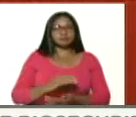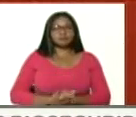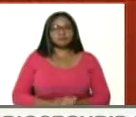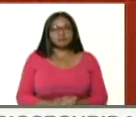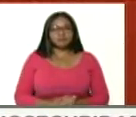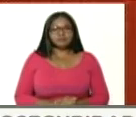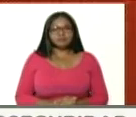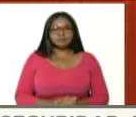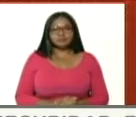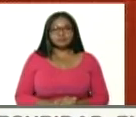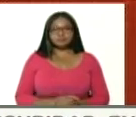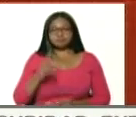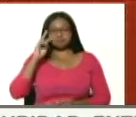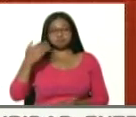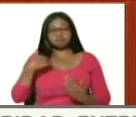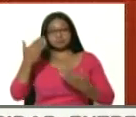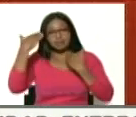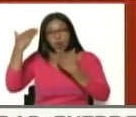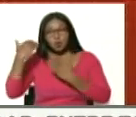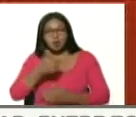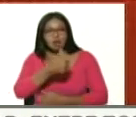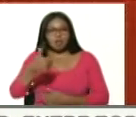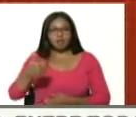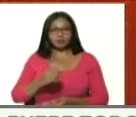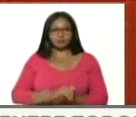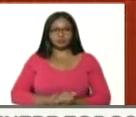en el Furrial, mi saludo,